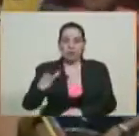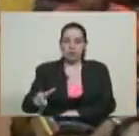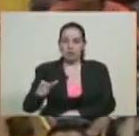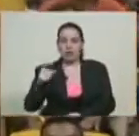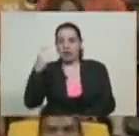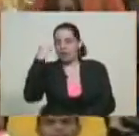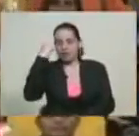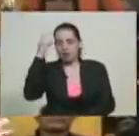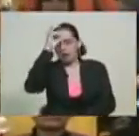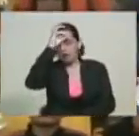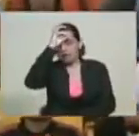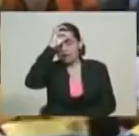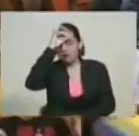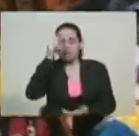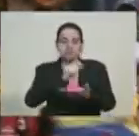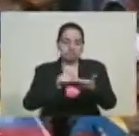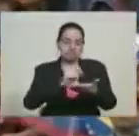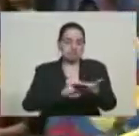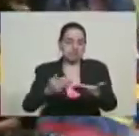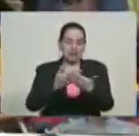analfabetismo. ¡Bravo!